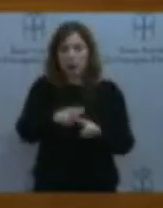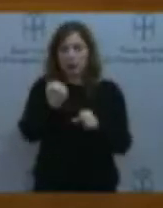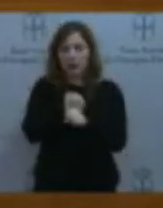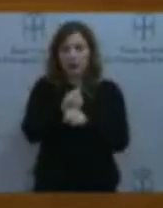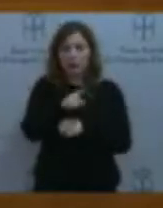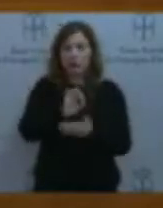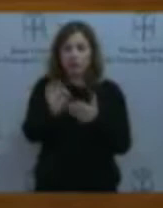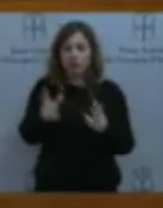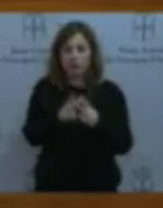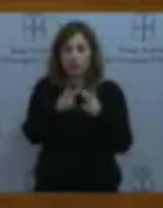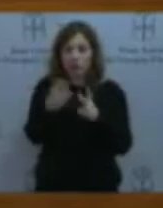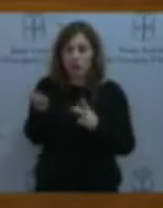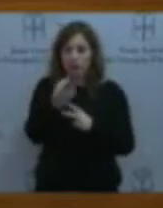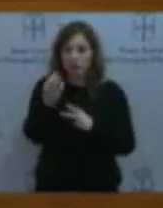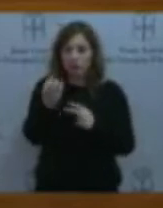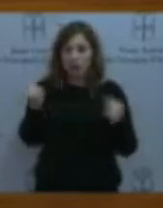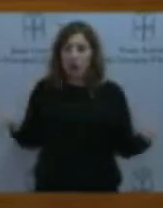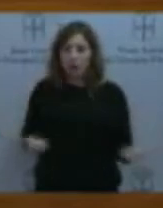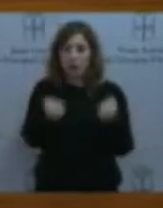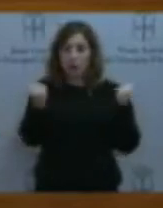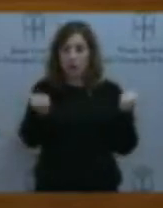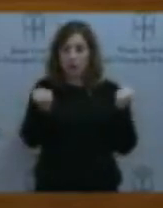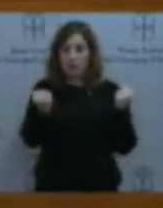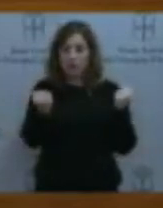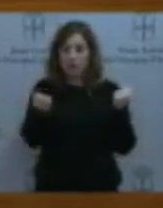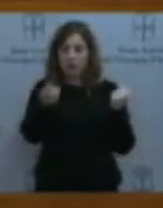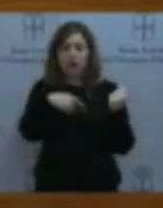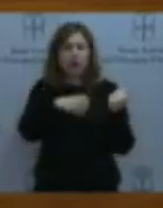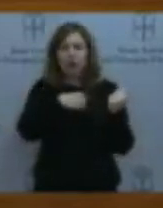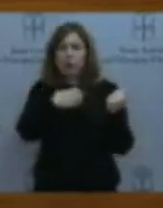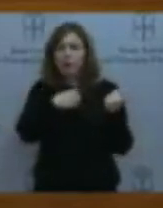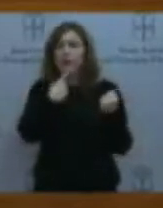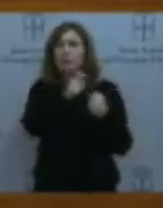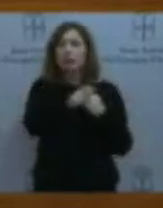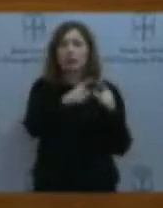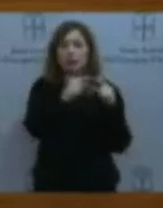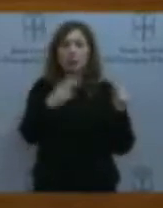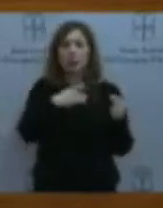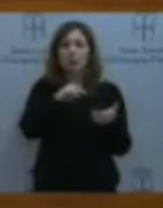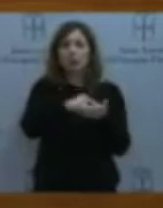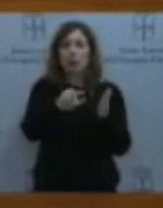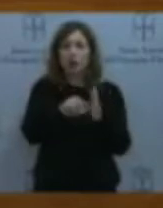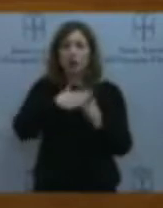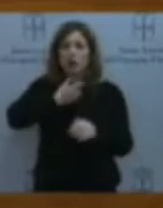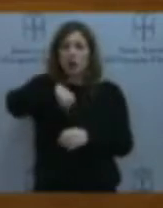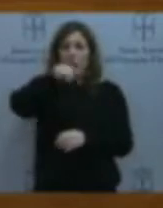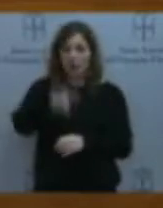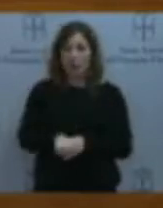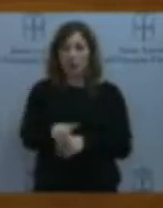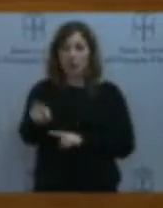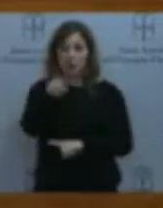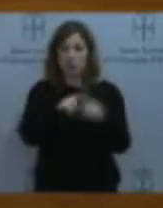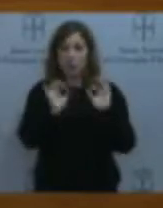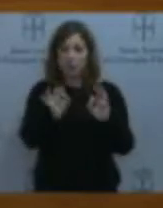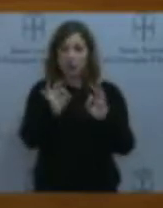Oye, actuemos ahí en todo aquello que quiera. Ahora, no vendamos a los asturianos que podemos solucionar nosotros solos y aquí ese problema, porque